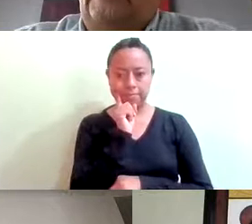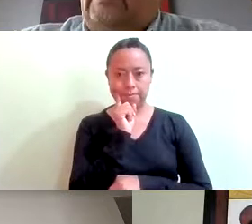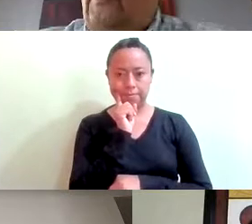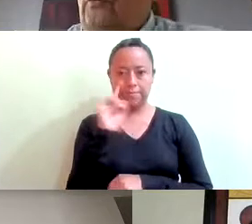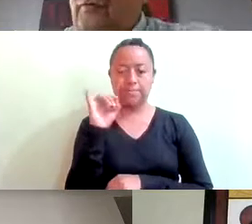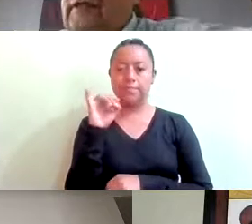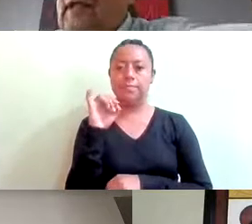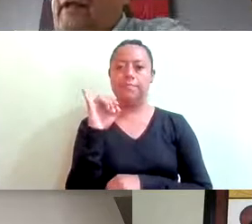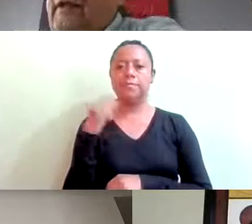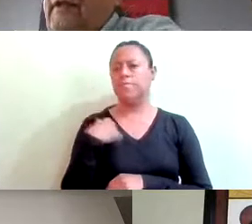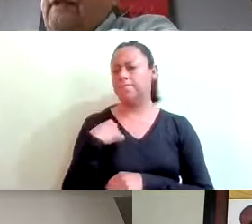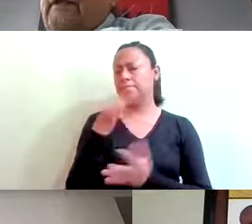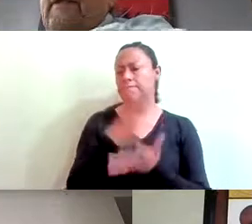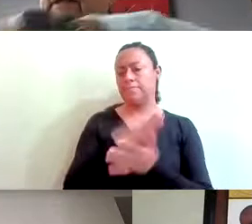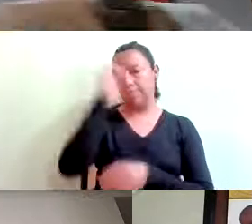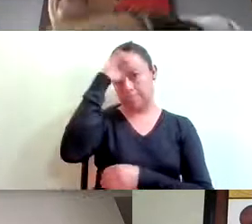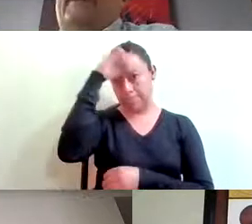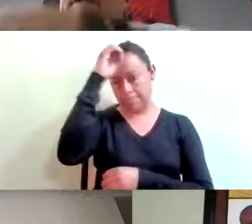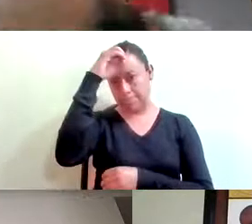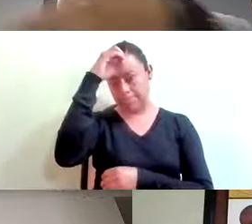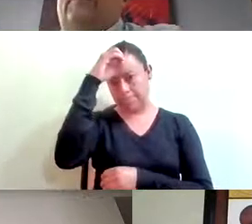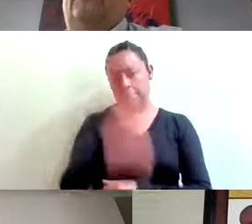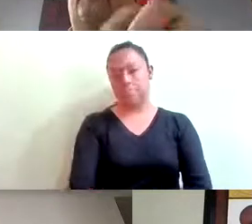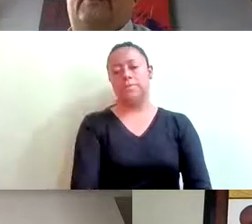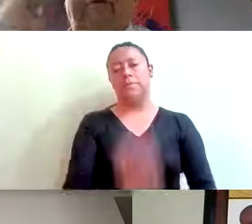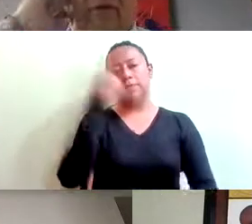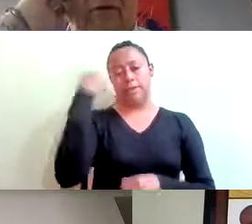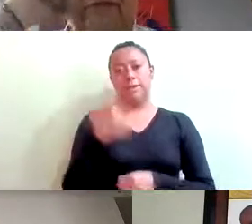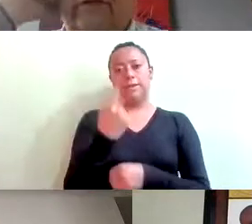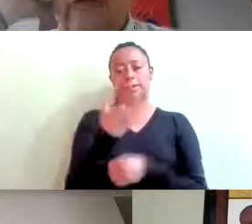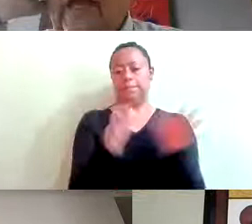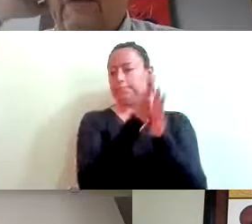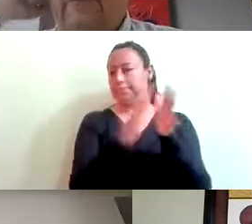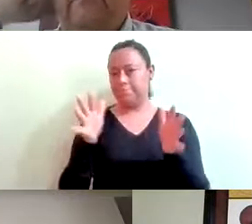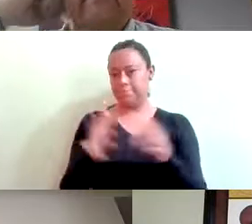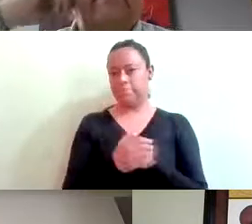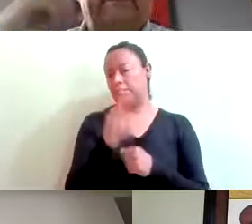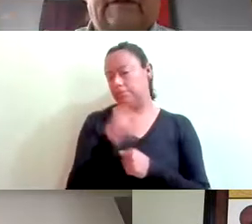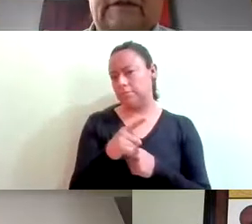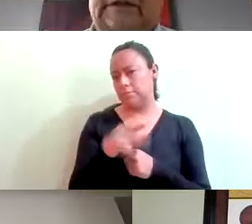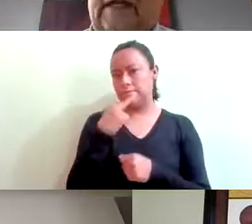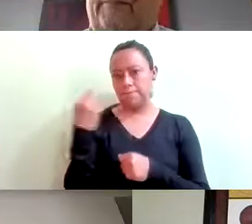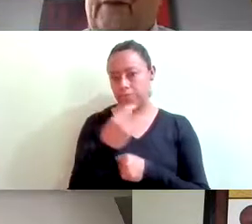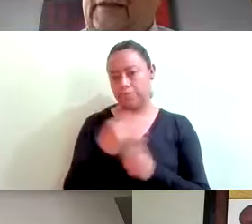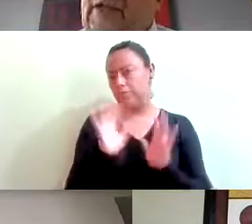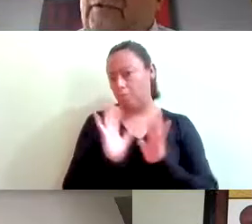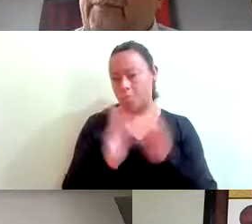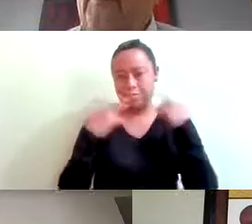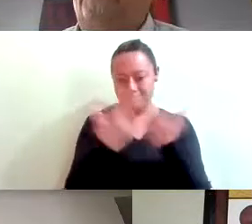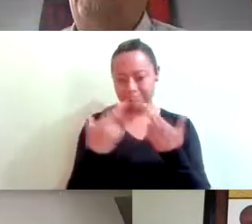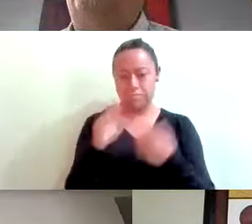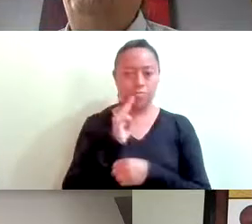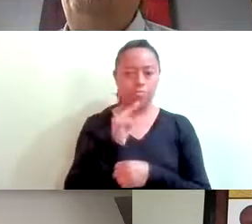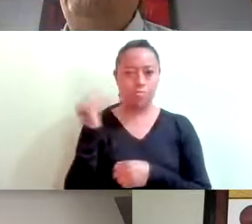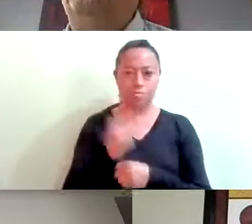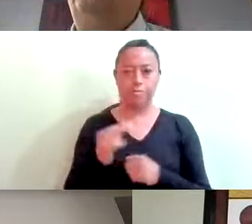Sí, solo como comentar que para efectos del periodo extraordinario se está planteando, se aprobó